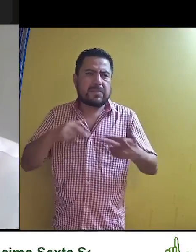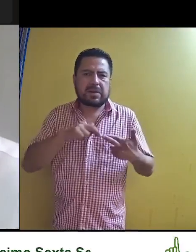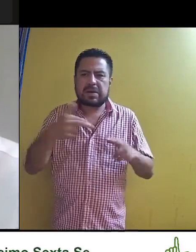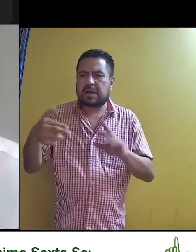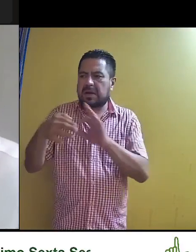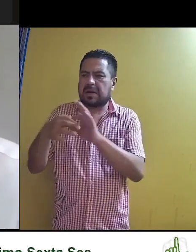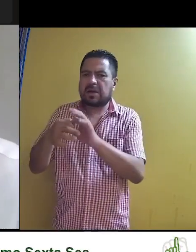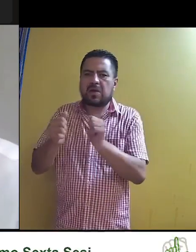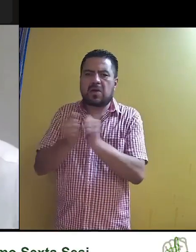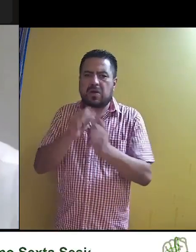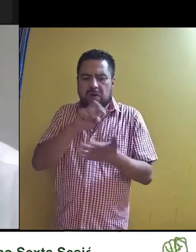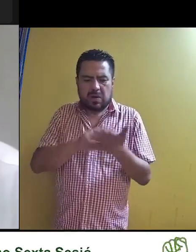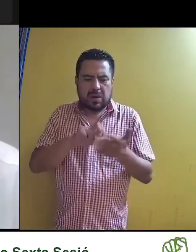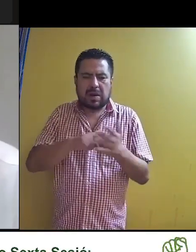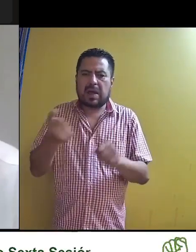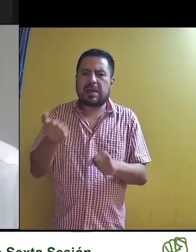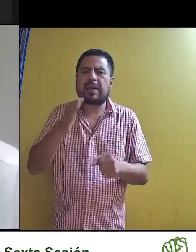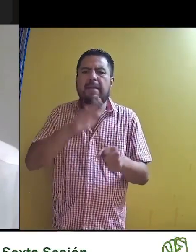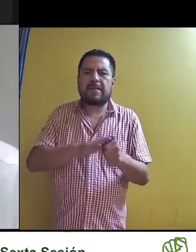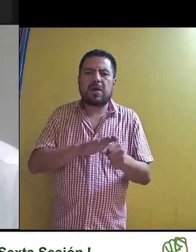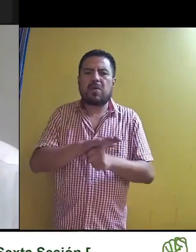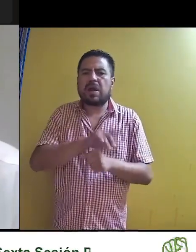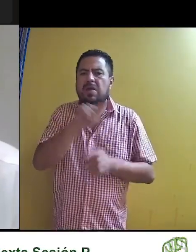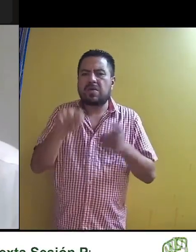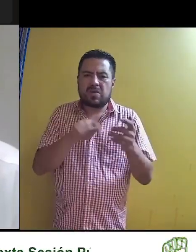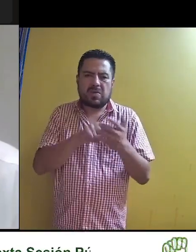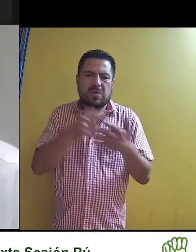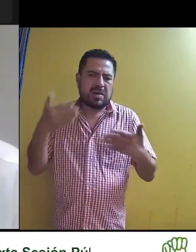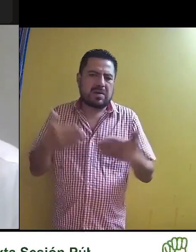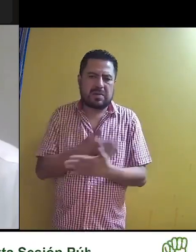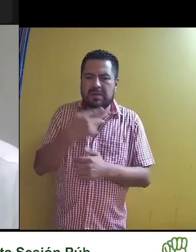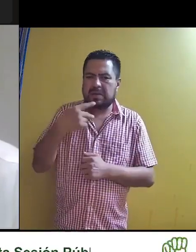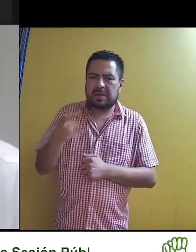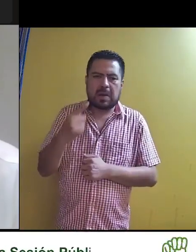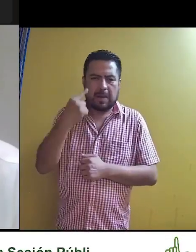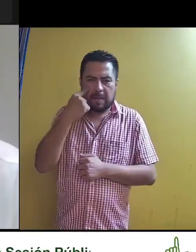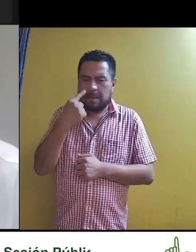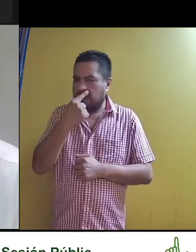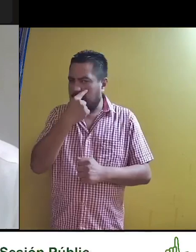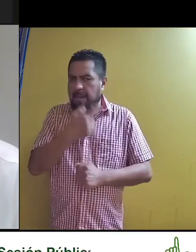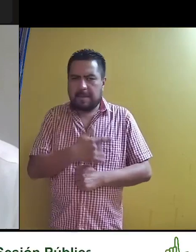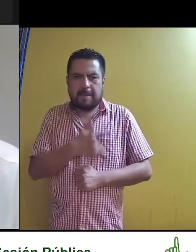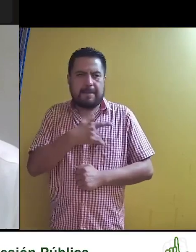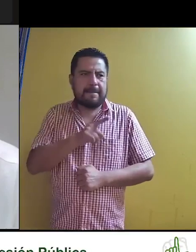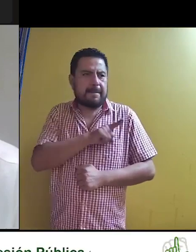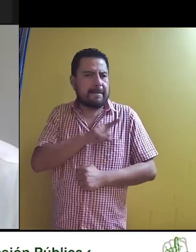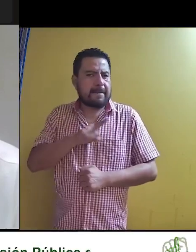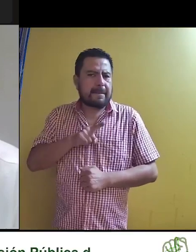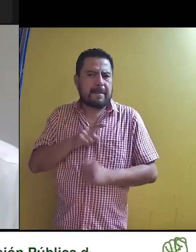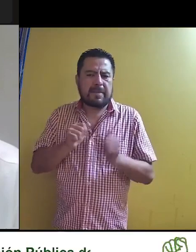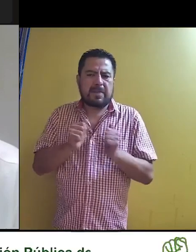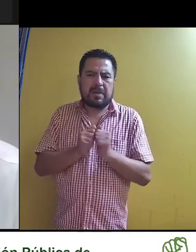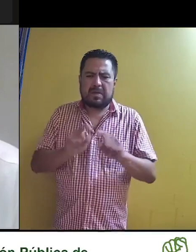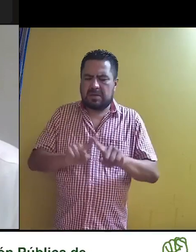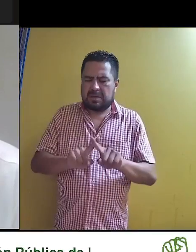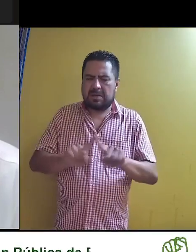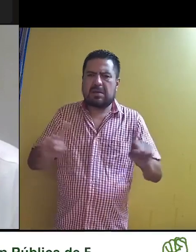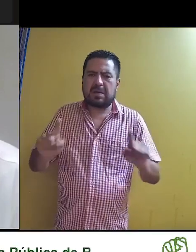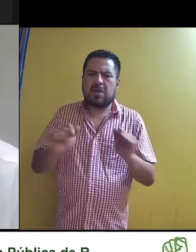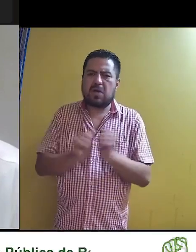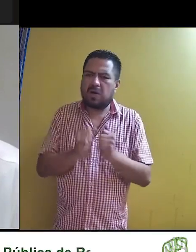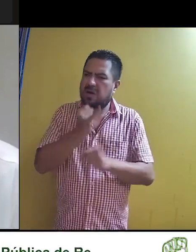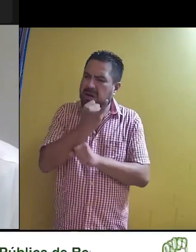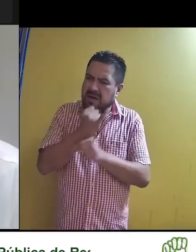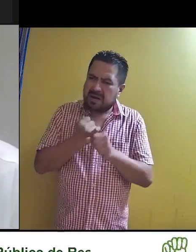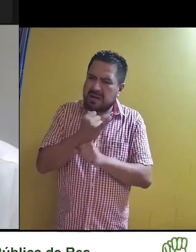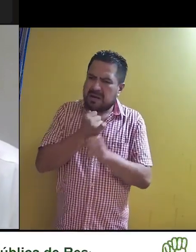relacionadas con la corrección administrativa del lugar de nacimiento, pues consideró que tenían que ver con hechos distintos a los